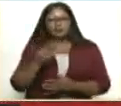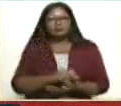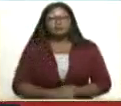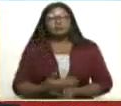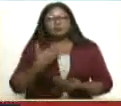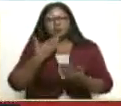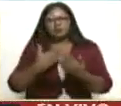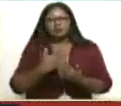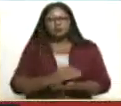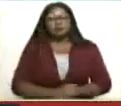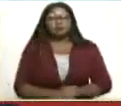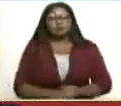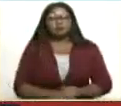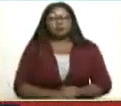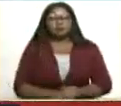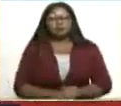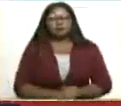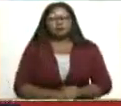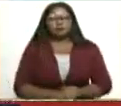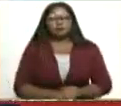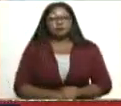Gracias.